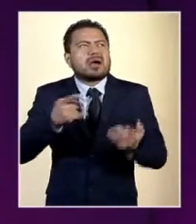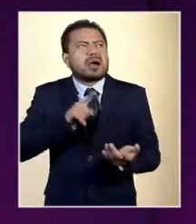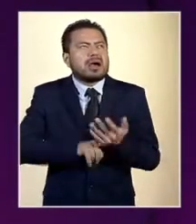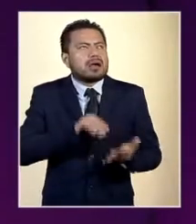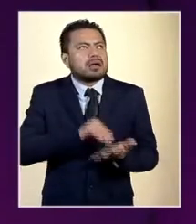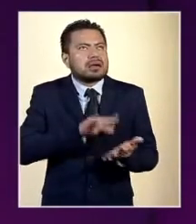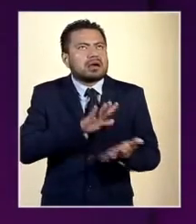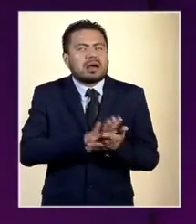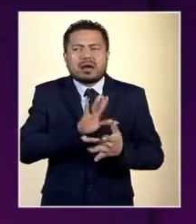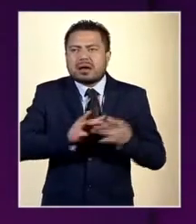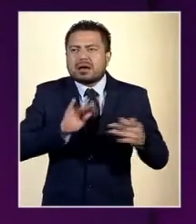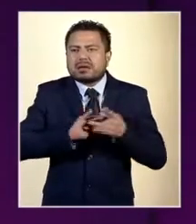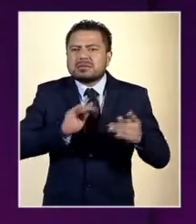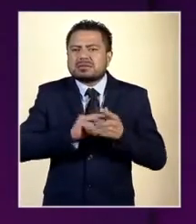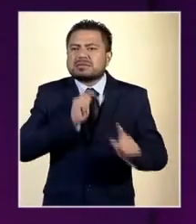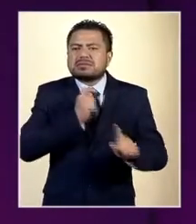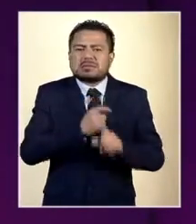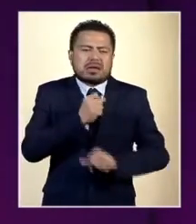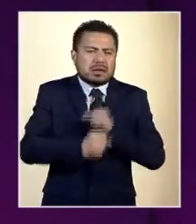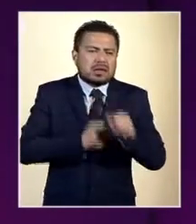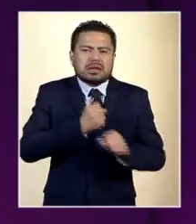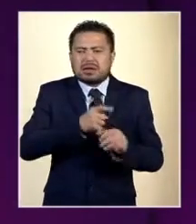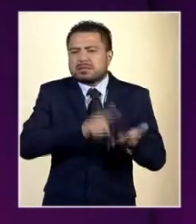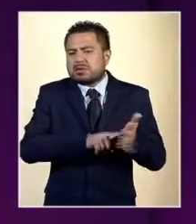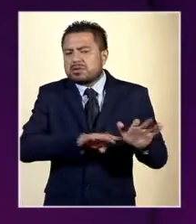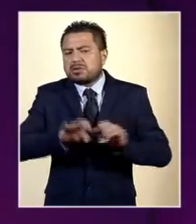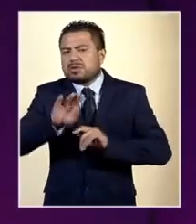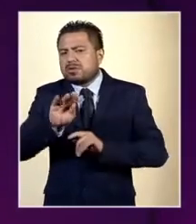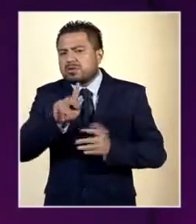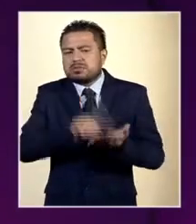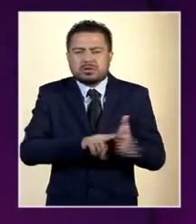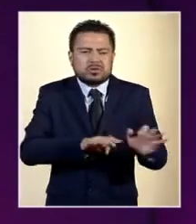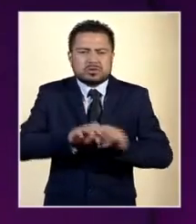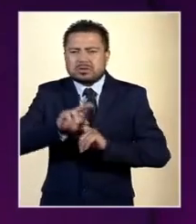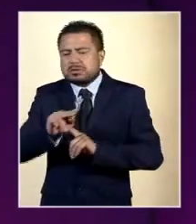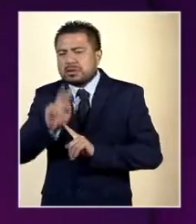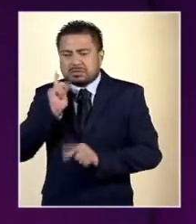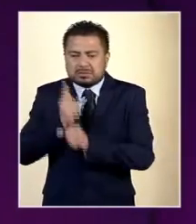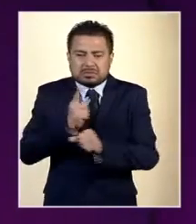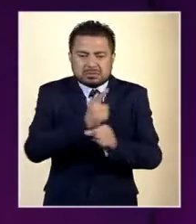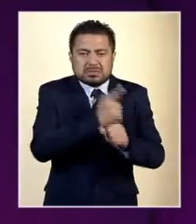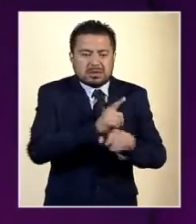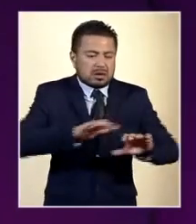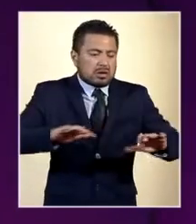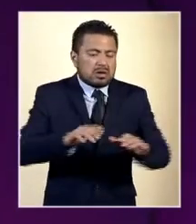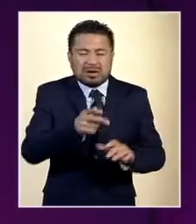lo planteamos, hablamos de las décadas de los 90, de los 80, pues vemos que es